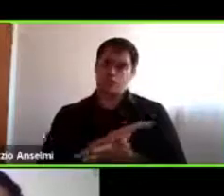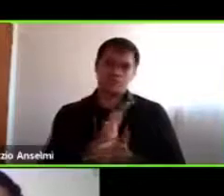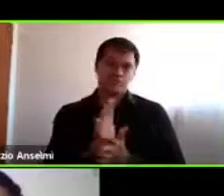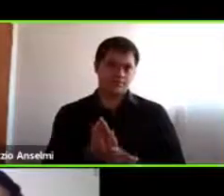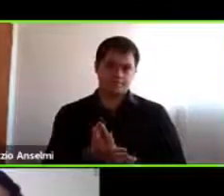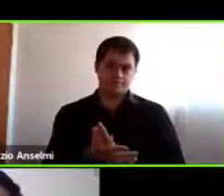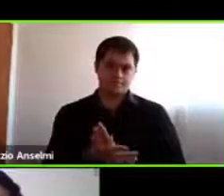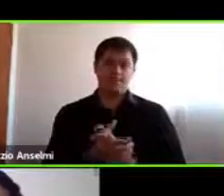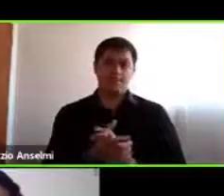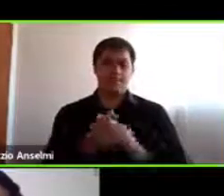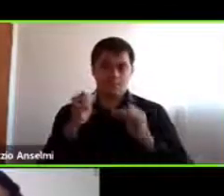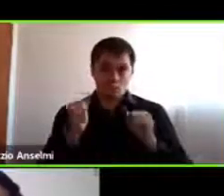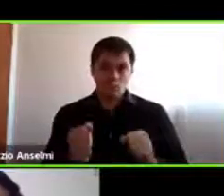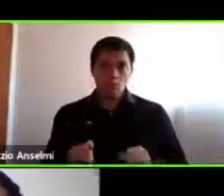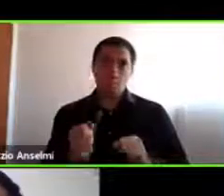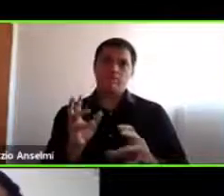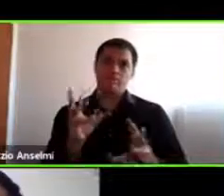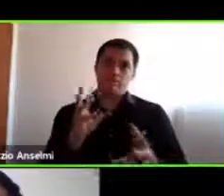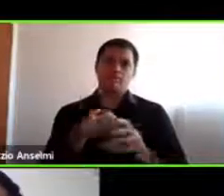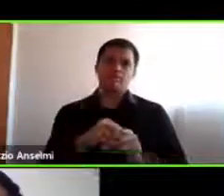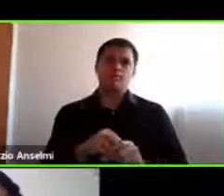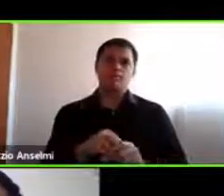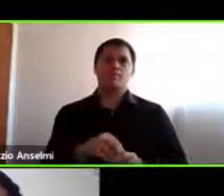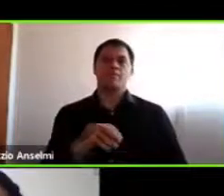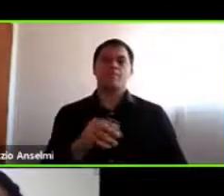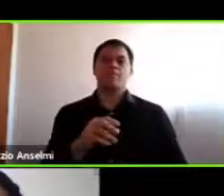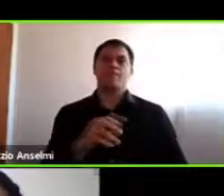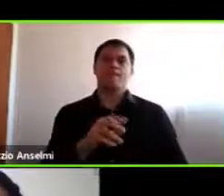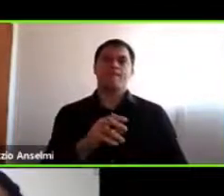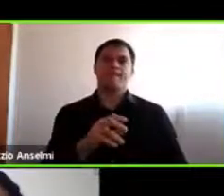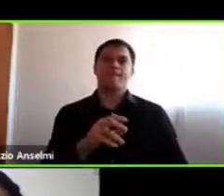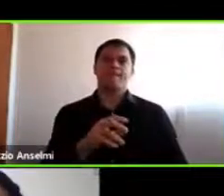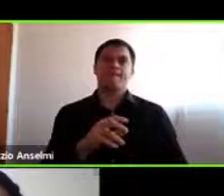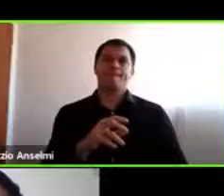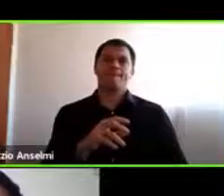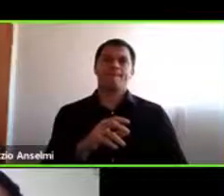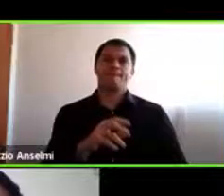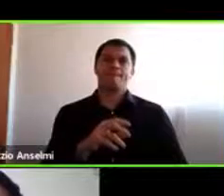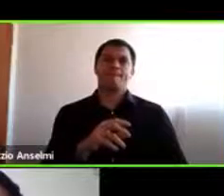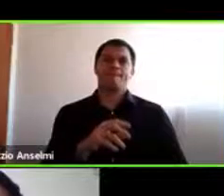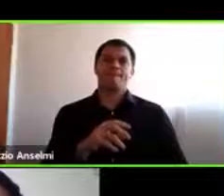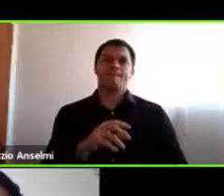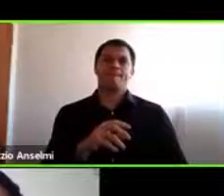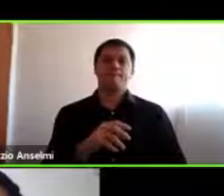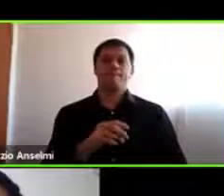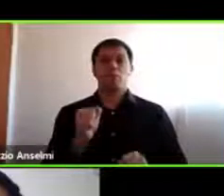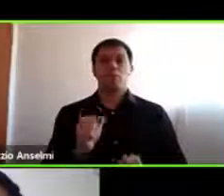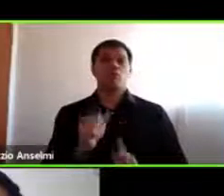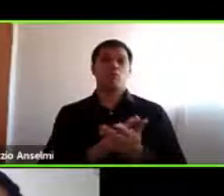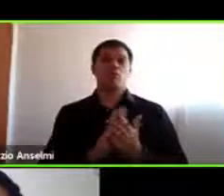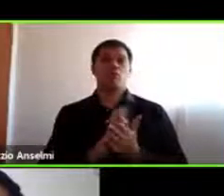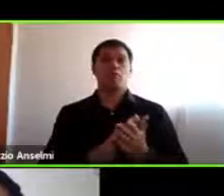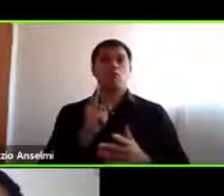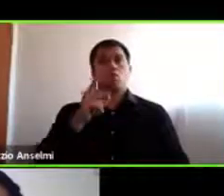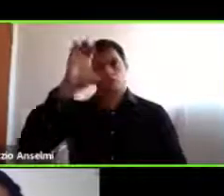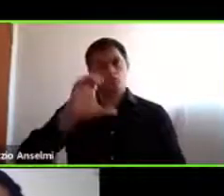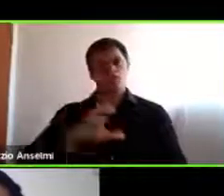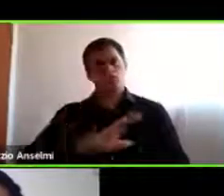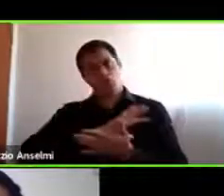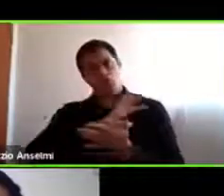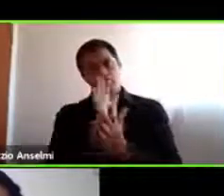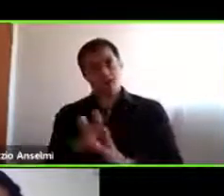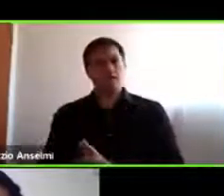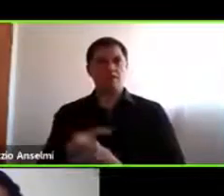puede implementar la versión perdón ver y superfisar el perfil de varios niños por ejemplo un curso completo que está